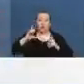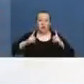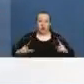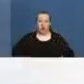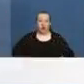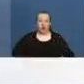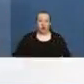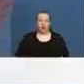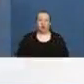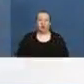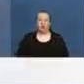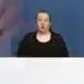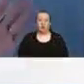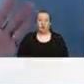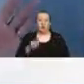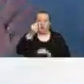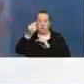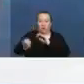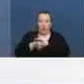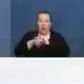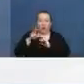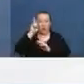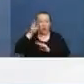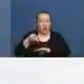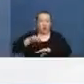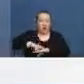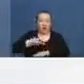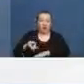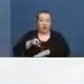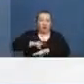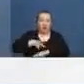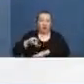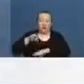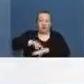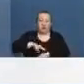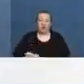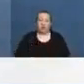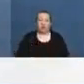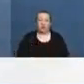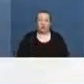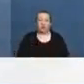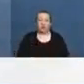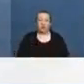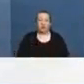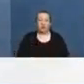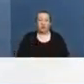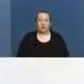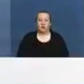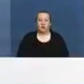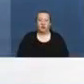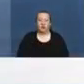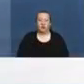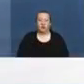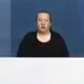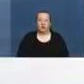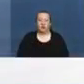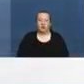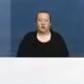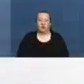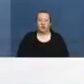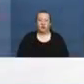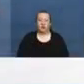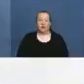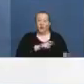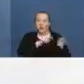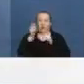tercios sobornos a cambio contratos nunca presentaba un contrato a cambio dinero crearte esa narrativa y se la pasaron a mi